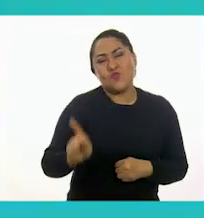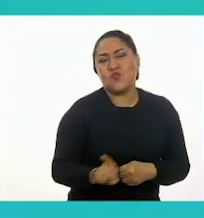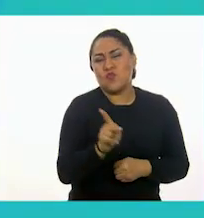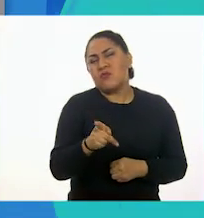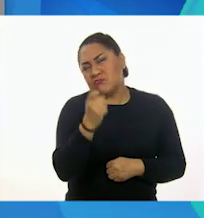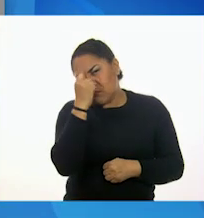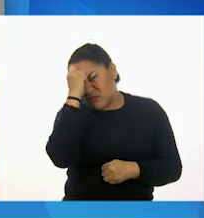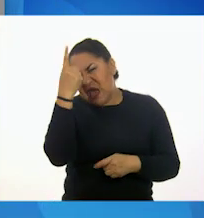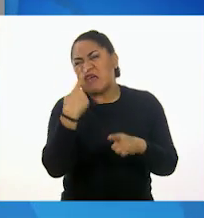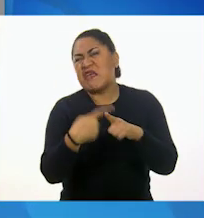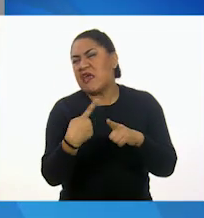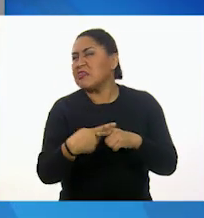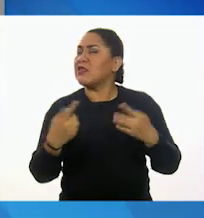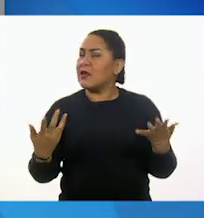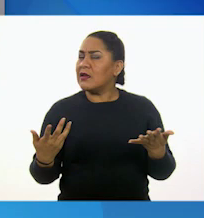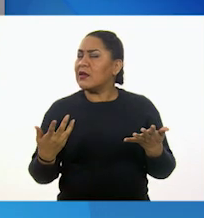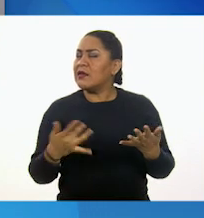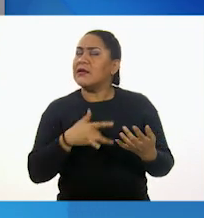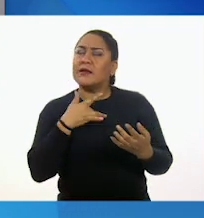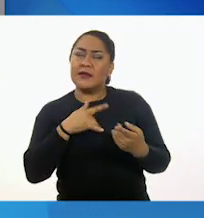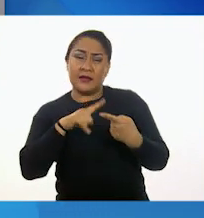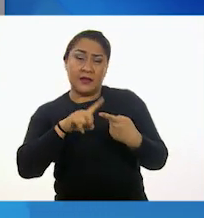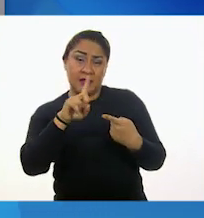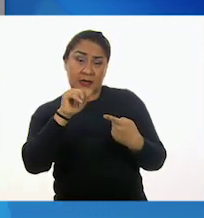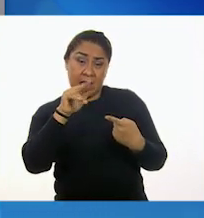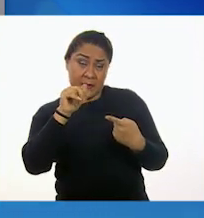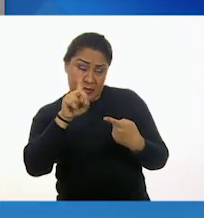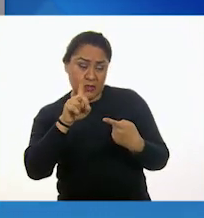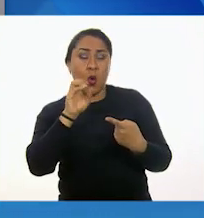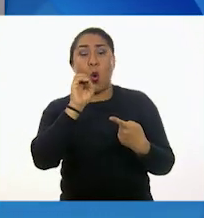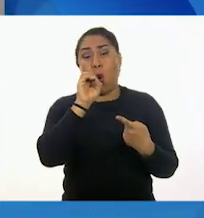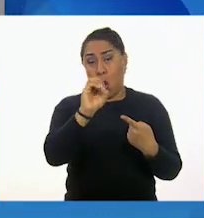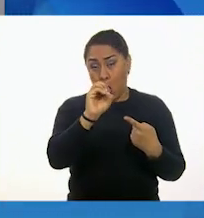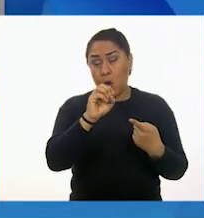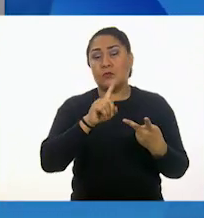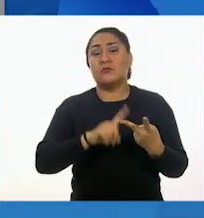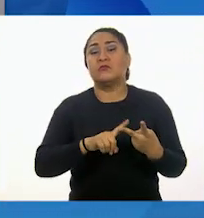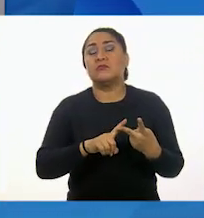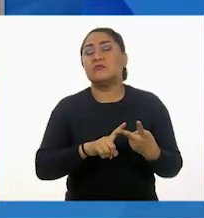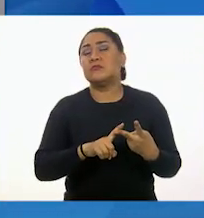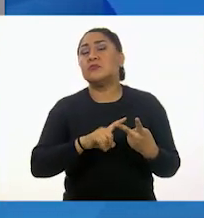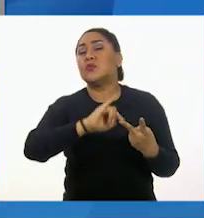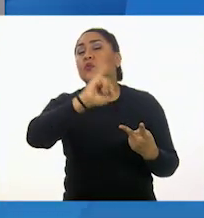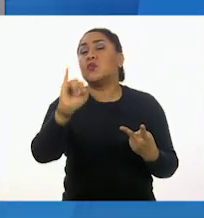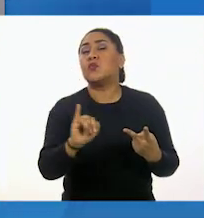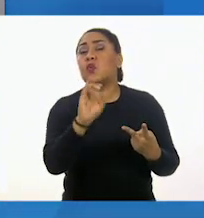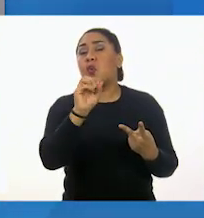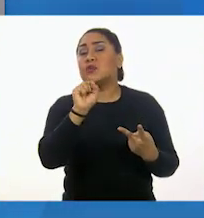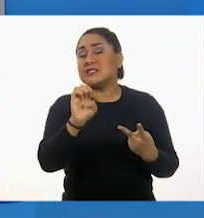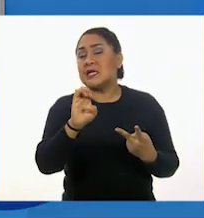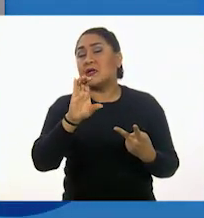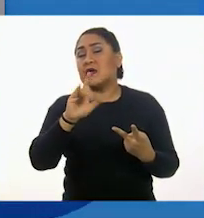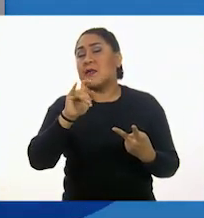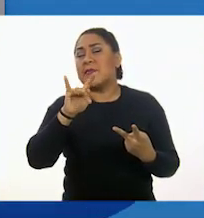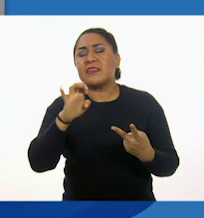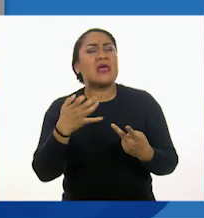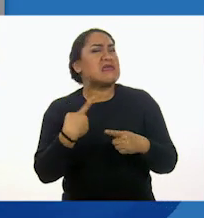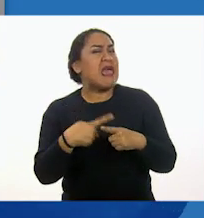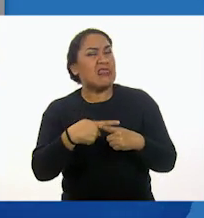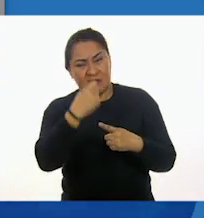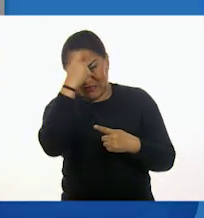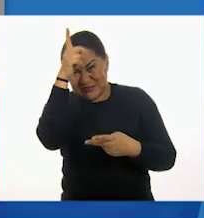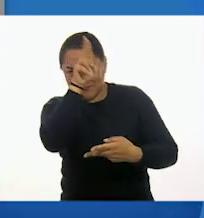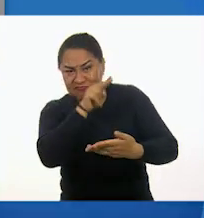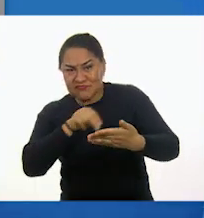será? Nada más nos quedan dos. ¿Quién será? David Alfaro Siqueiros y... ¿Quién? José Clemente Orozco. Exacto, ¿de quién será? ¿De cuál